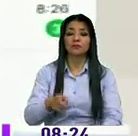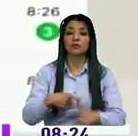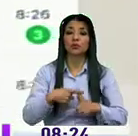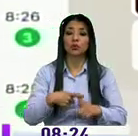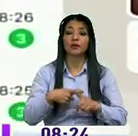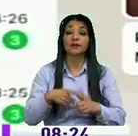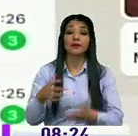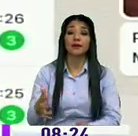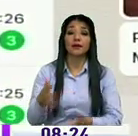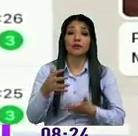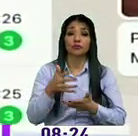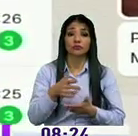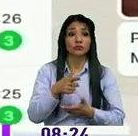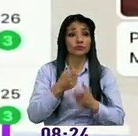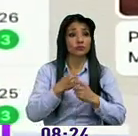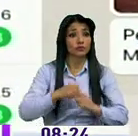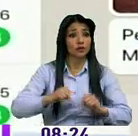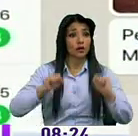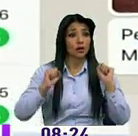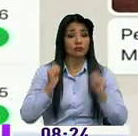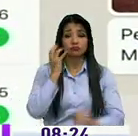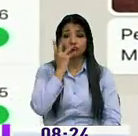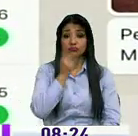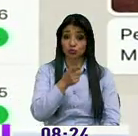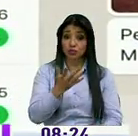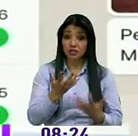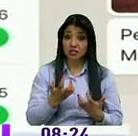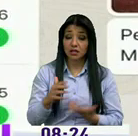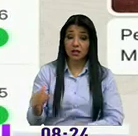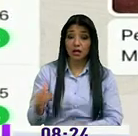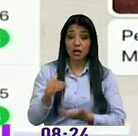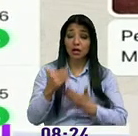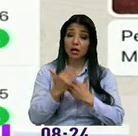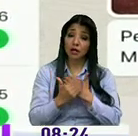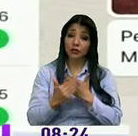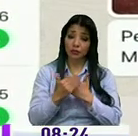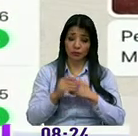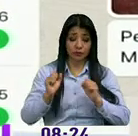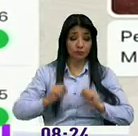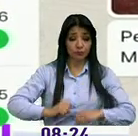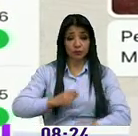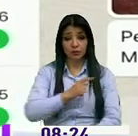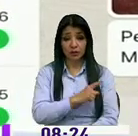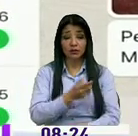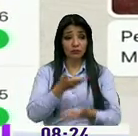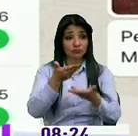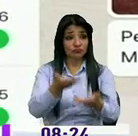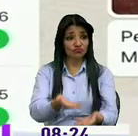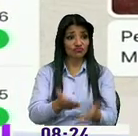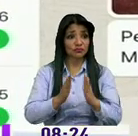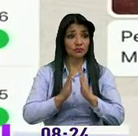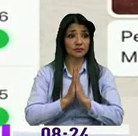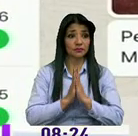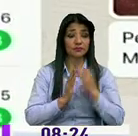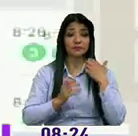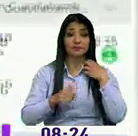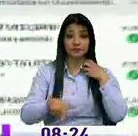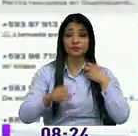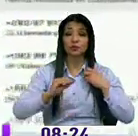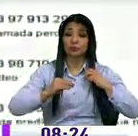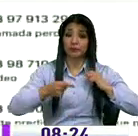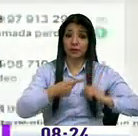adopción, miren esta divinidad. Si alguien quiere adoptar a este angelito peludo, ¿eh? Miren, ahí está el número en